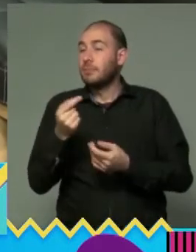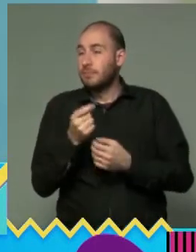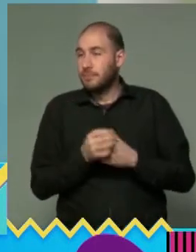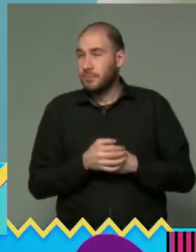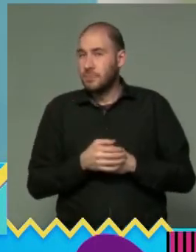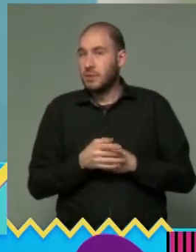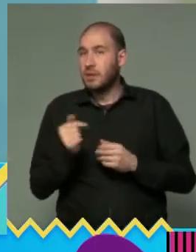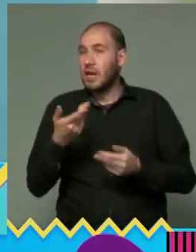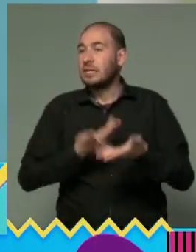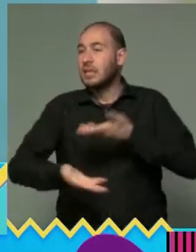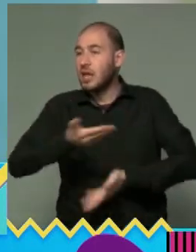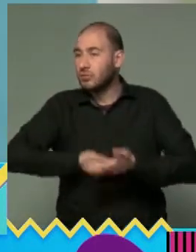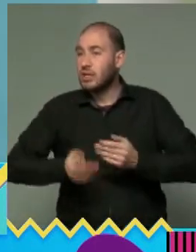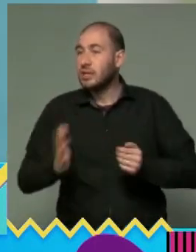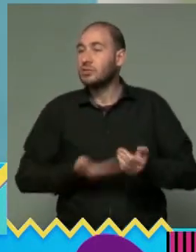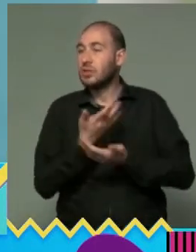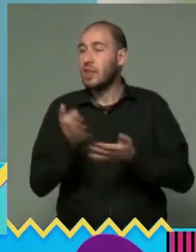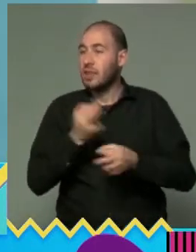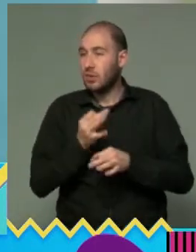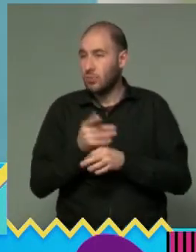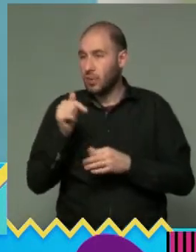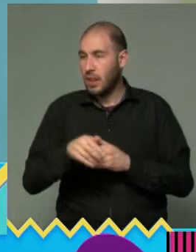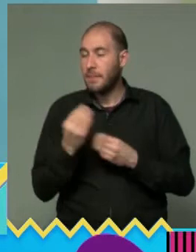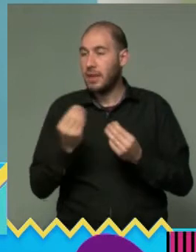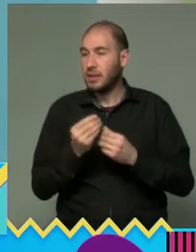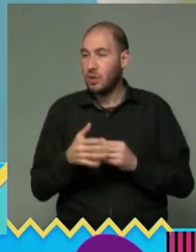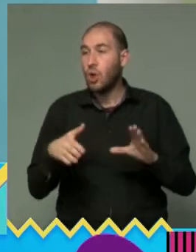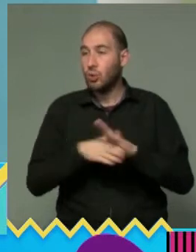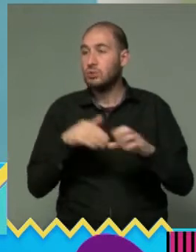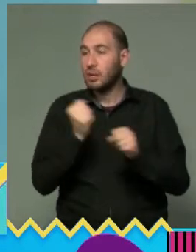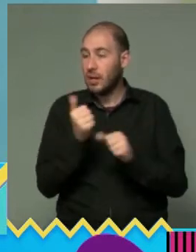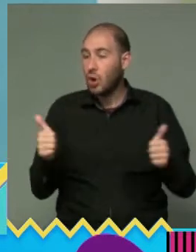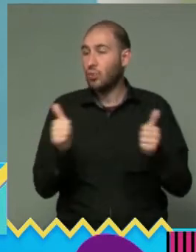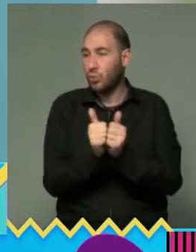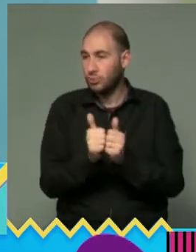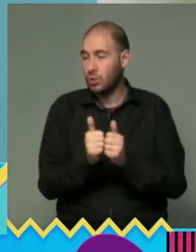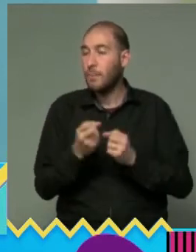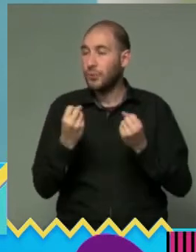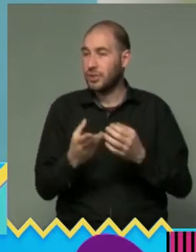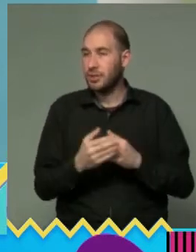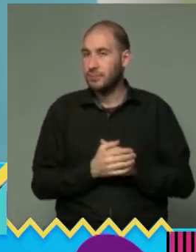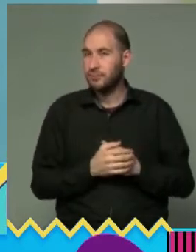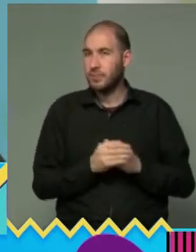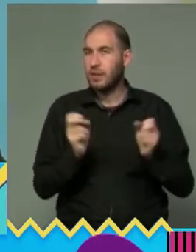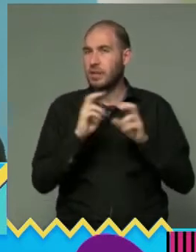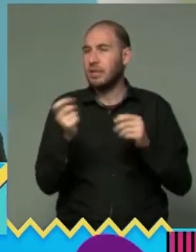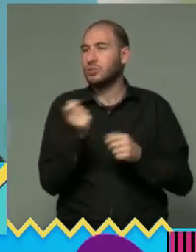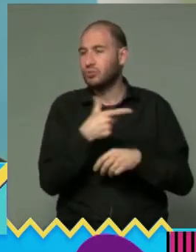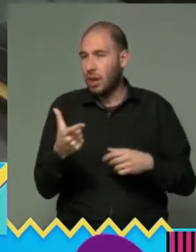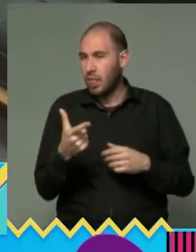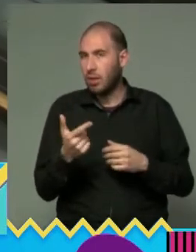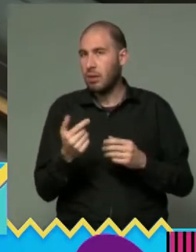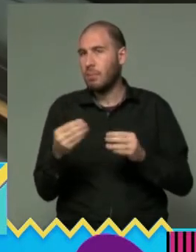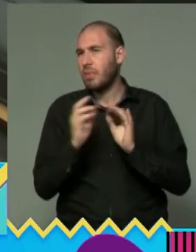a interactuar con la Dirección General de Escuelas en este caso para justamente trabajar en conjunto con esto? Porque digo, en cuanto al salario y